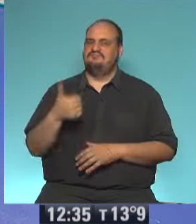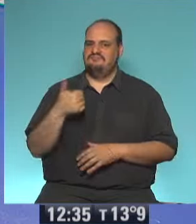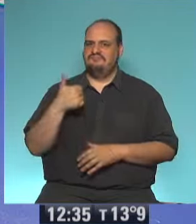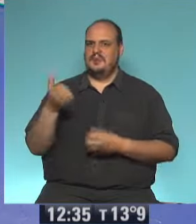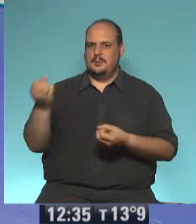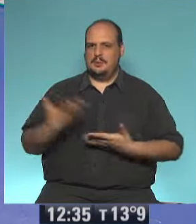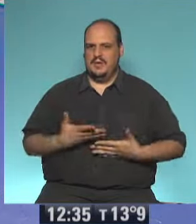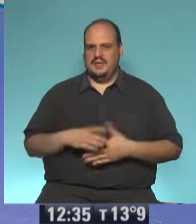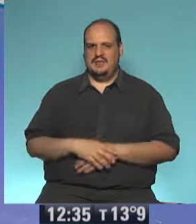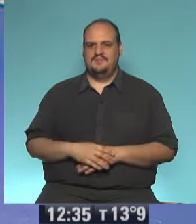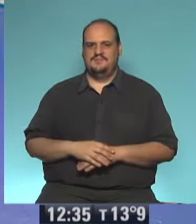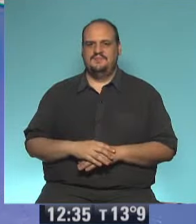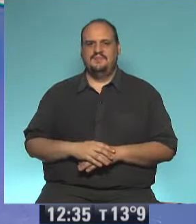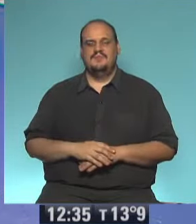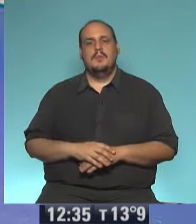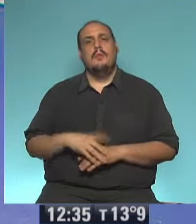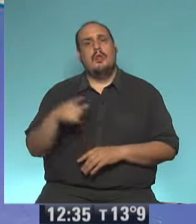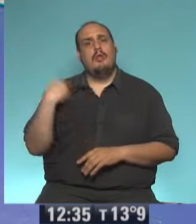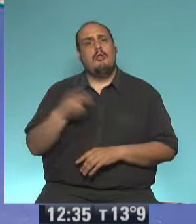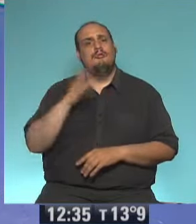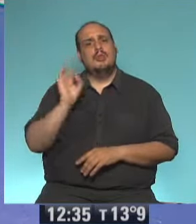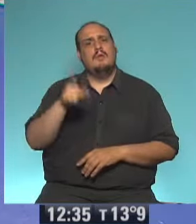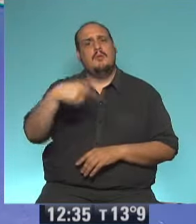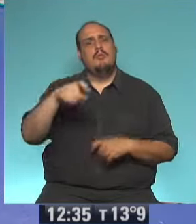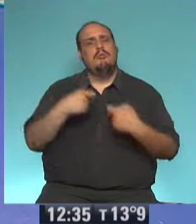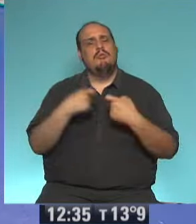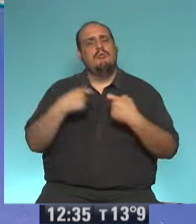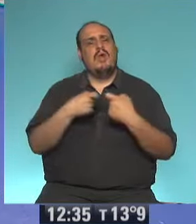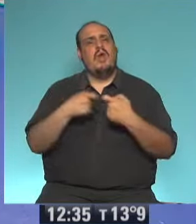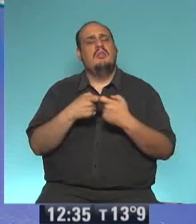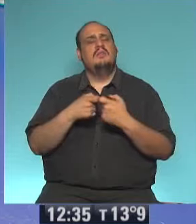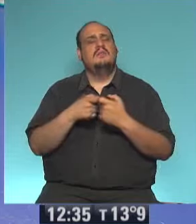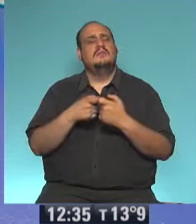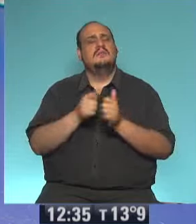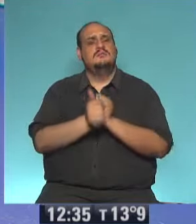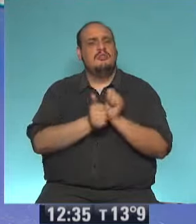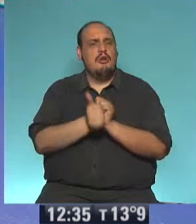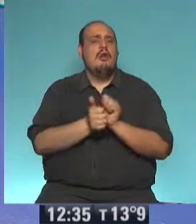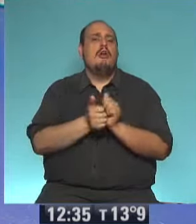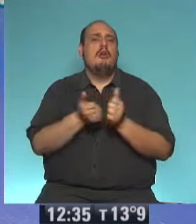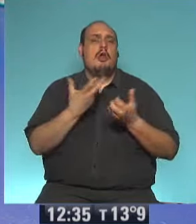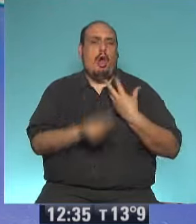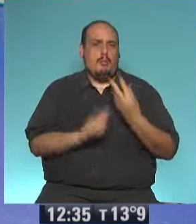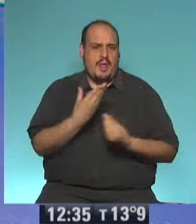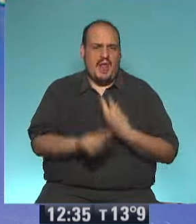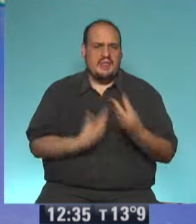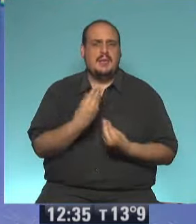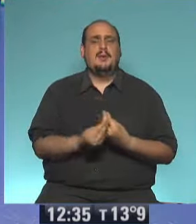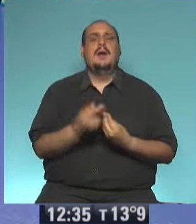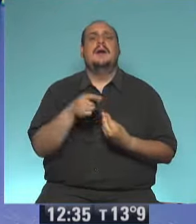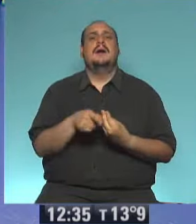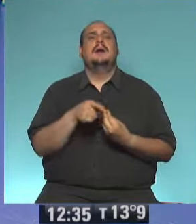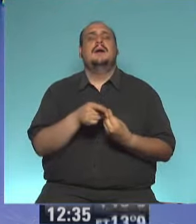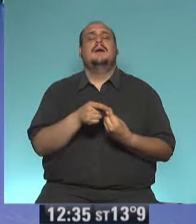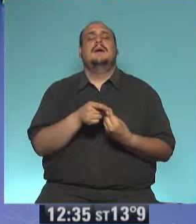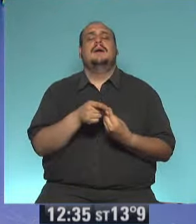bienvenida. Bien. ¿Cómo te va? Gracias. Bueno, sabemos que ustedes tienen una cooperativa que se encarga justamente de que estamos hablando, como de organizaron